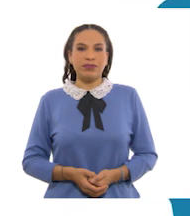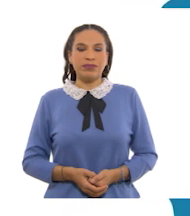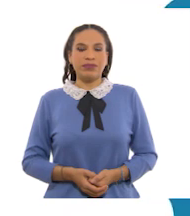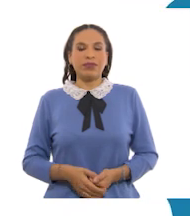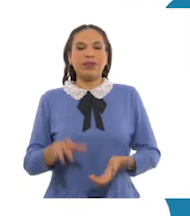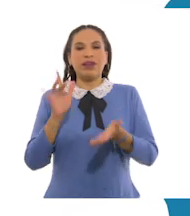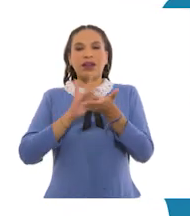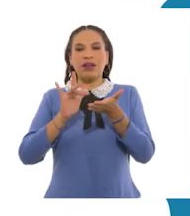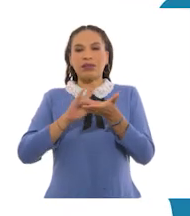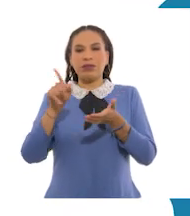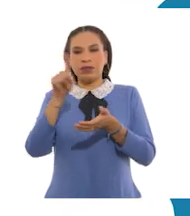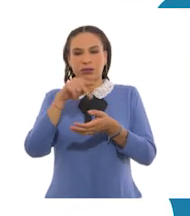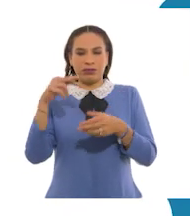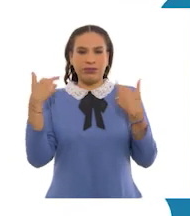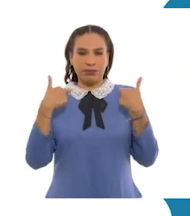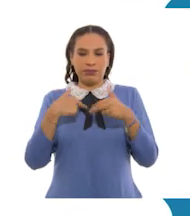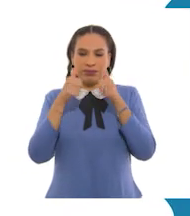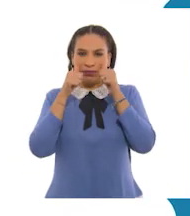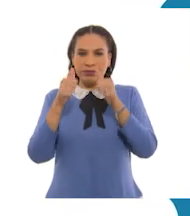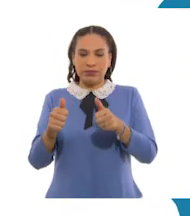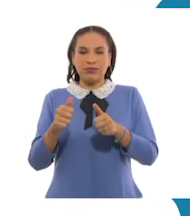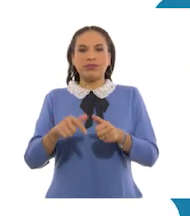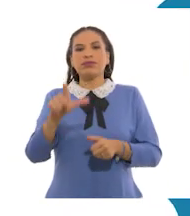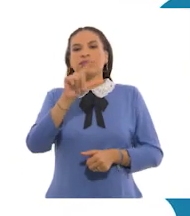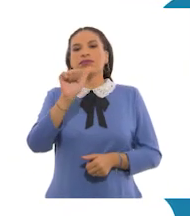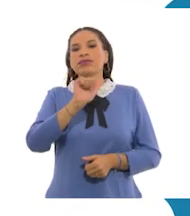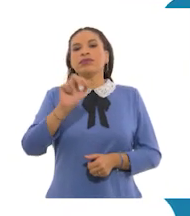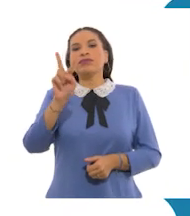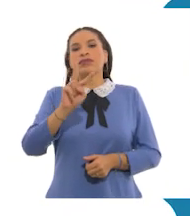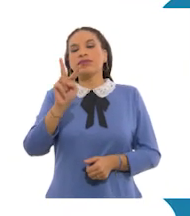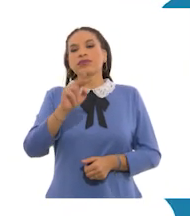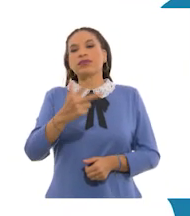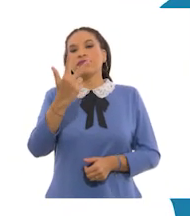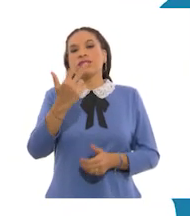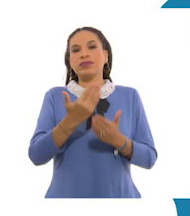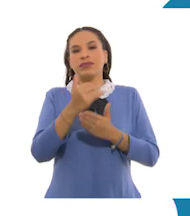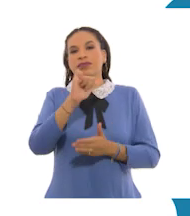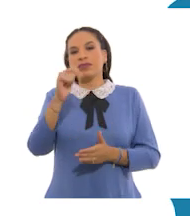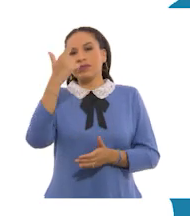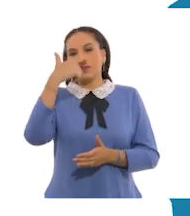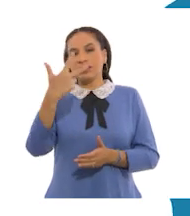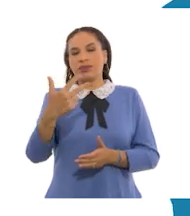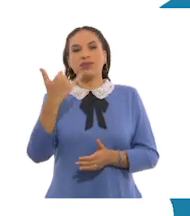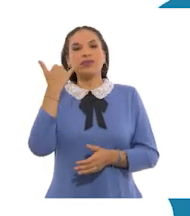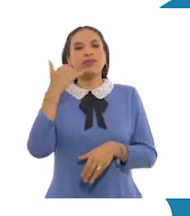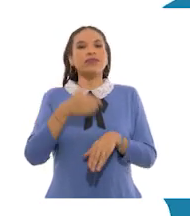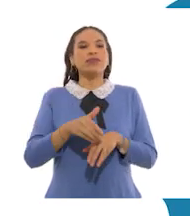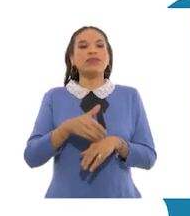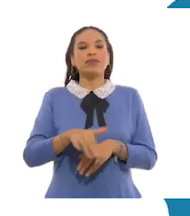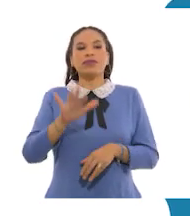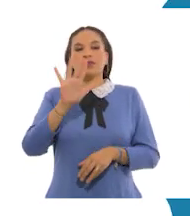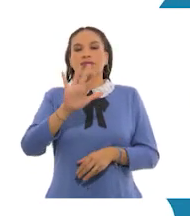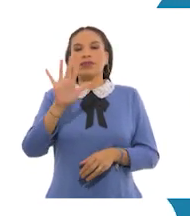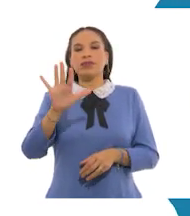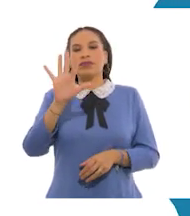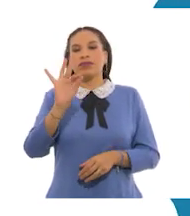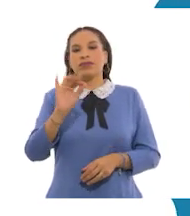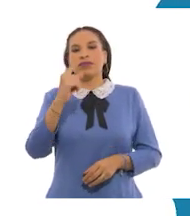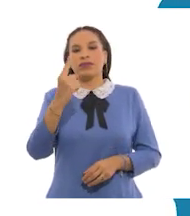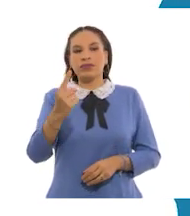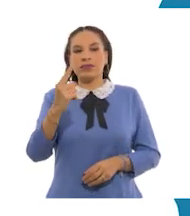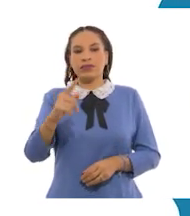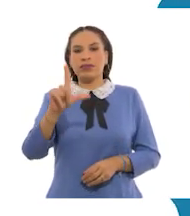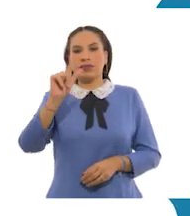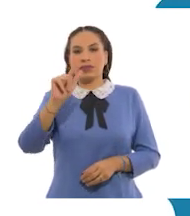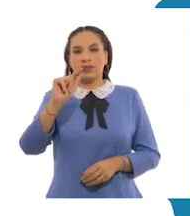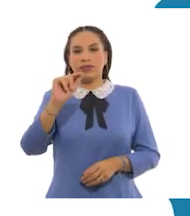Para apoyo pedagógico, hay maestras y maestros de lunes a viernes de 8 a 20 horas en el teléfono 55